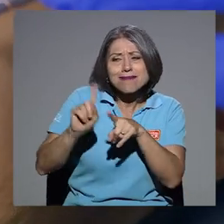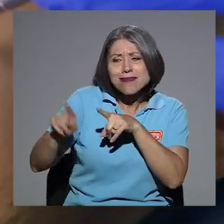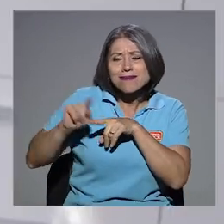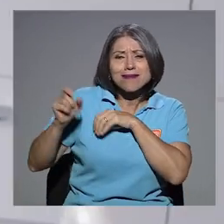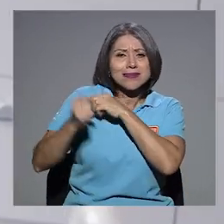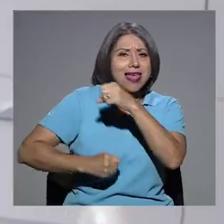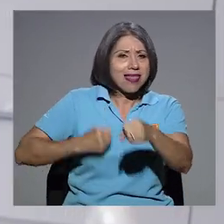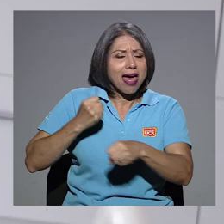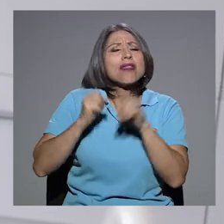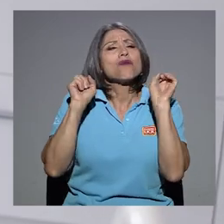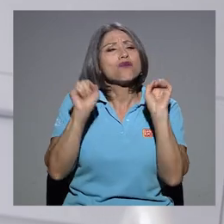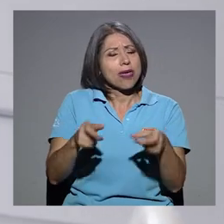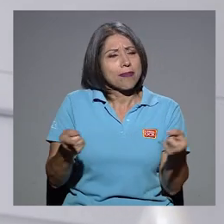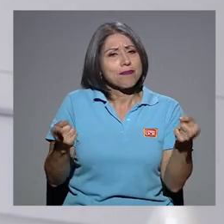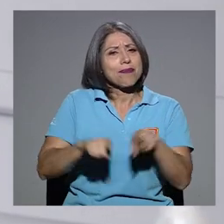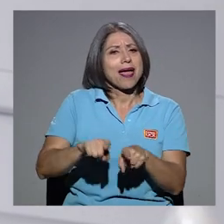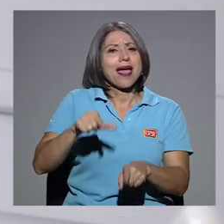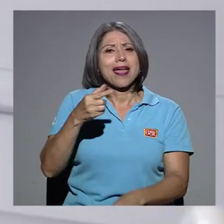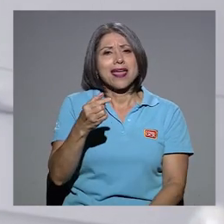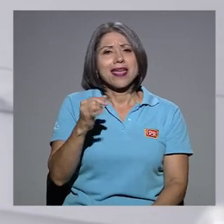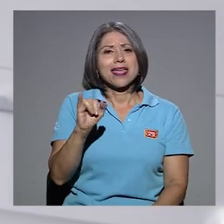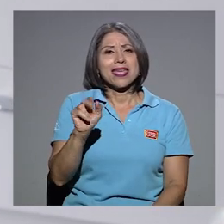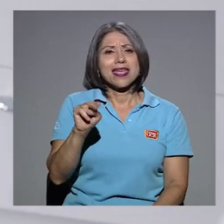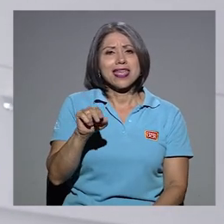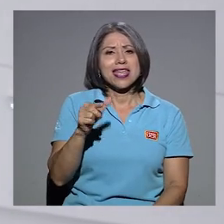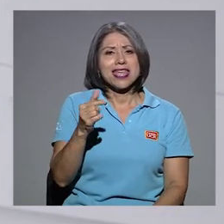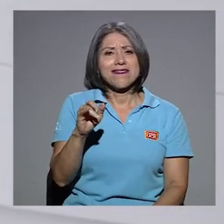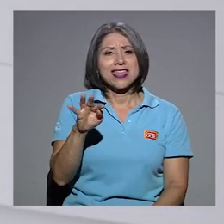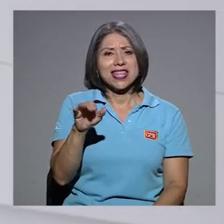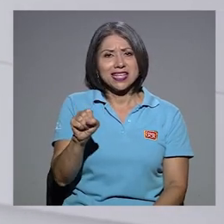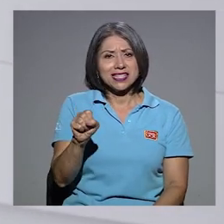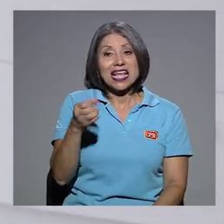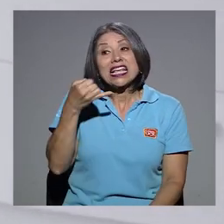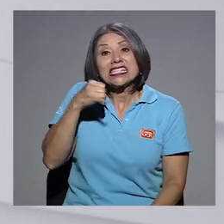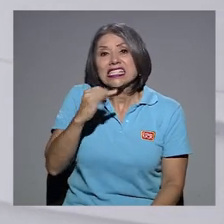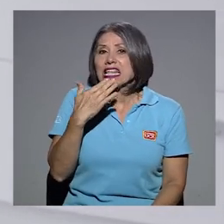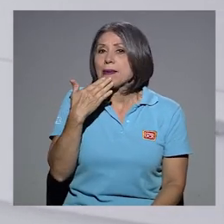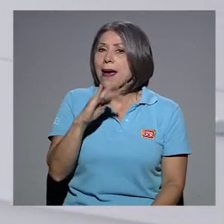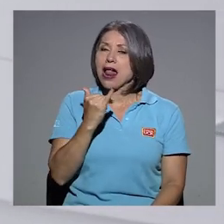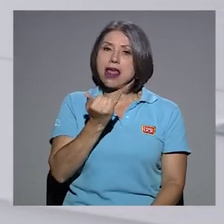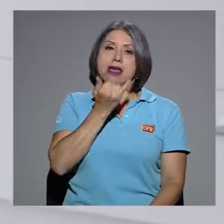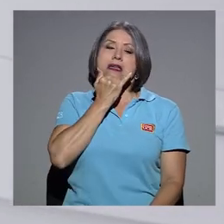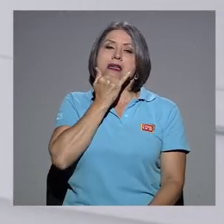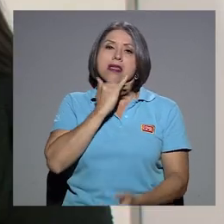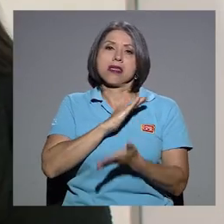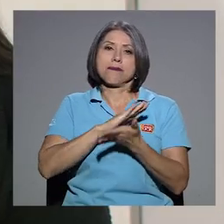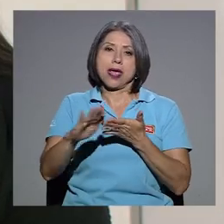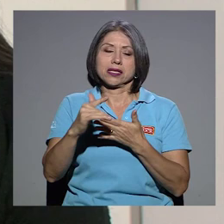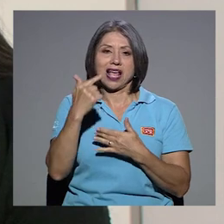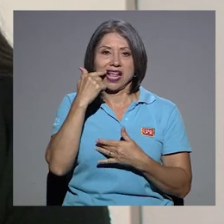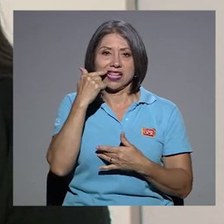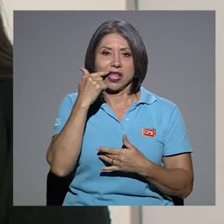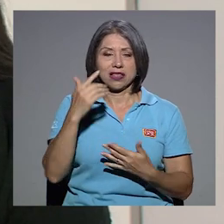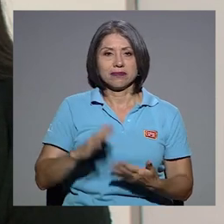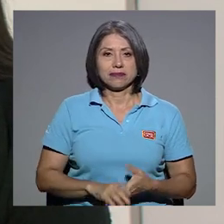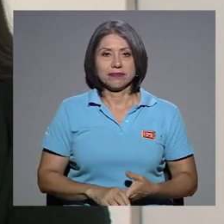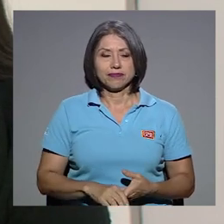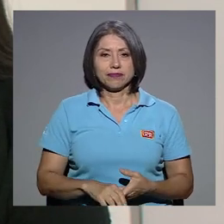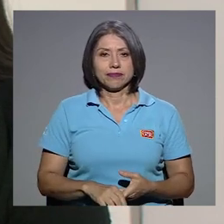de edad se va a desarrollar la gingivitis si tenemos una higiene deficiente. Eso es lo más importante. Uh-huh.